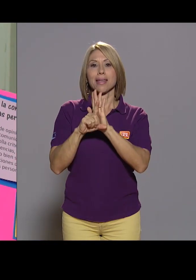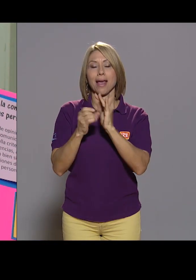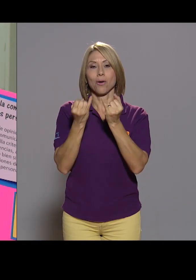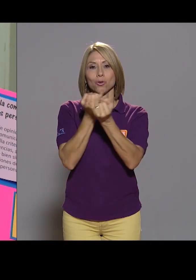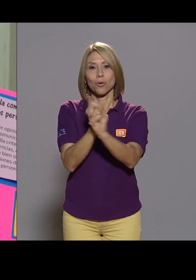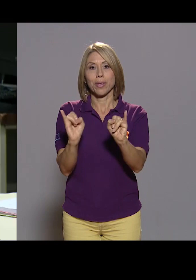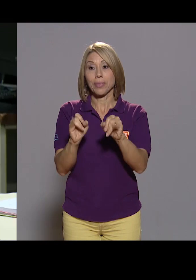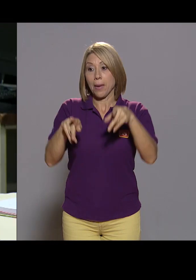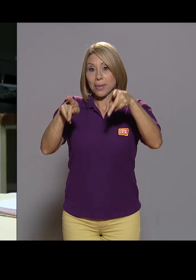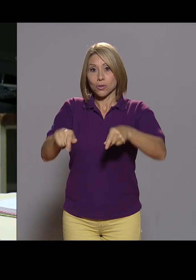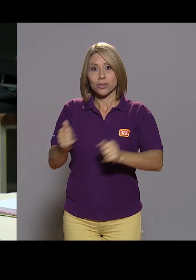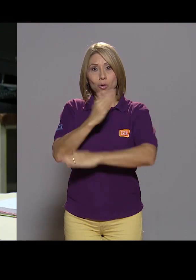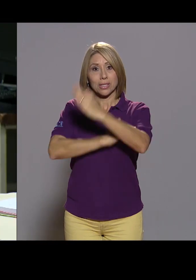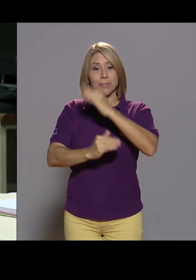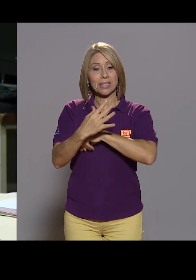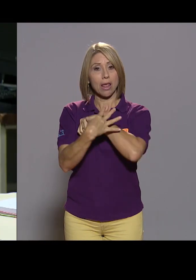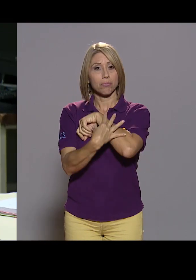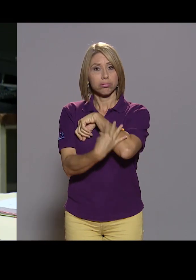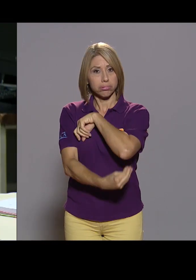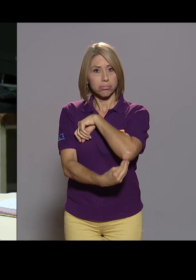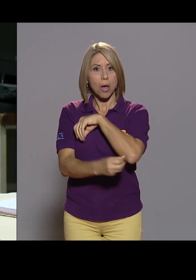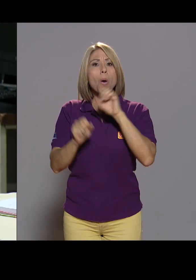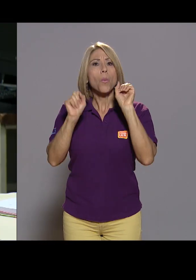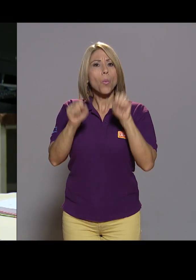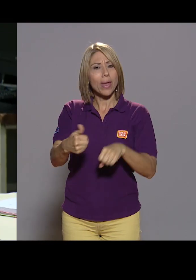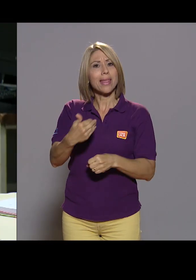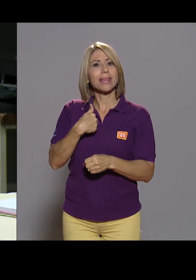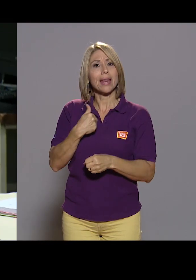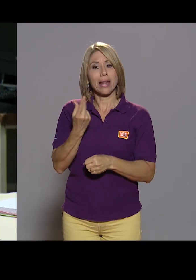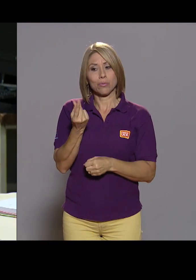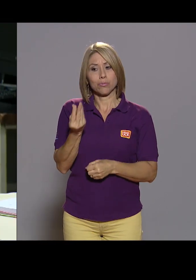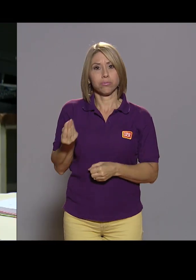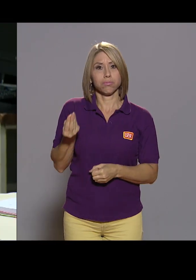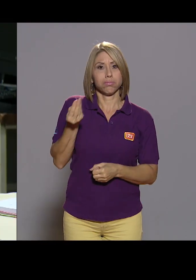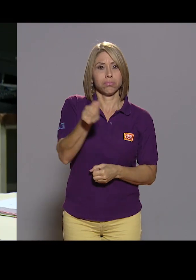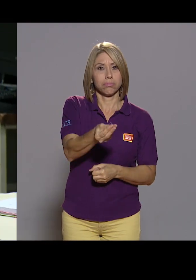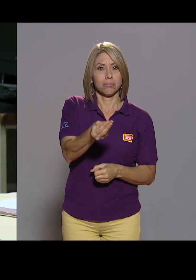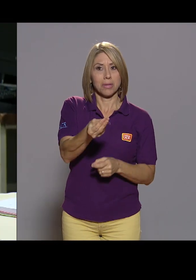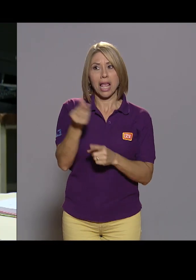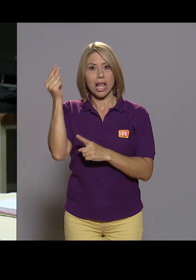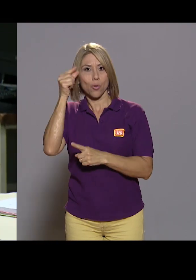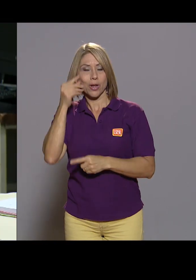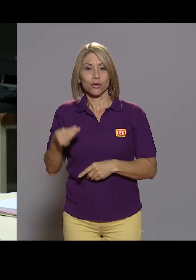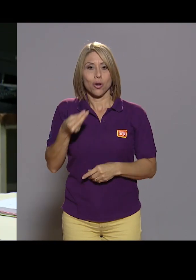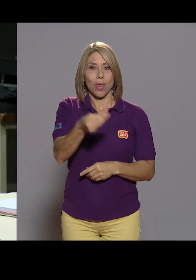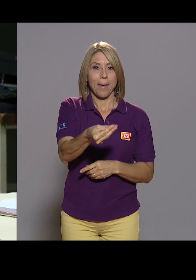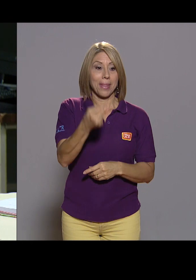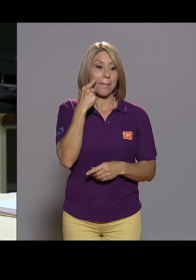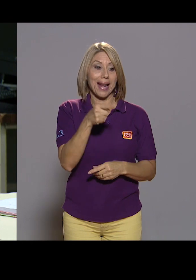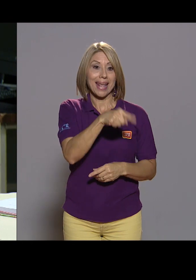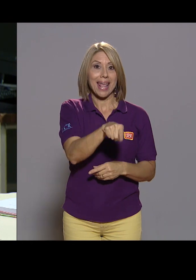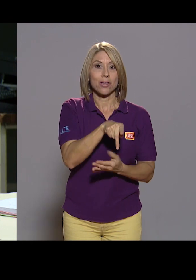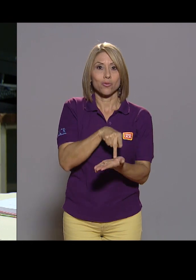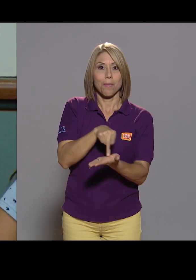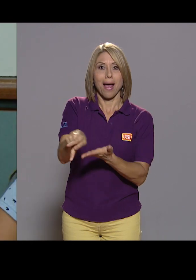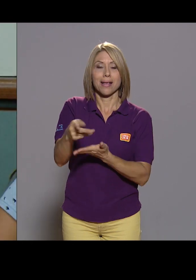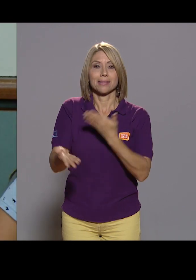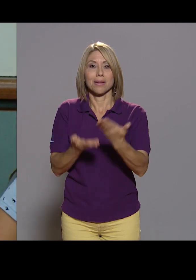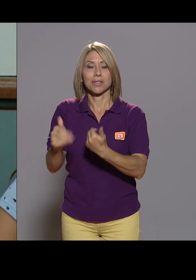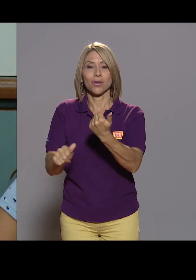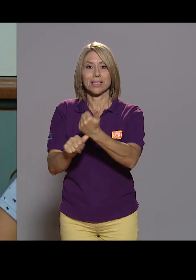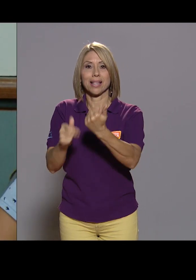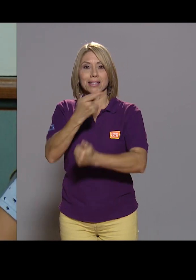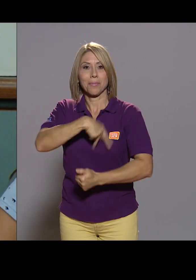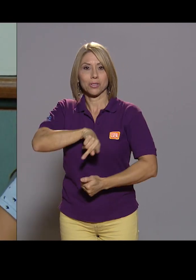con discapacidad en condición de pobreza podrán acceder a un subsidio del Estado para pagar el servicio de asistencia personal por parte